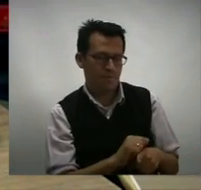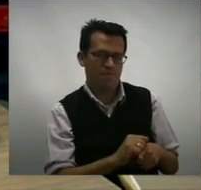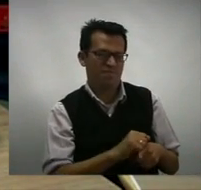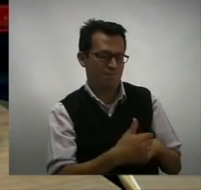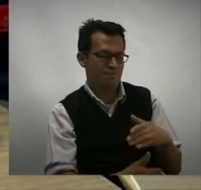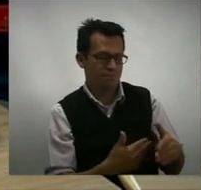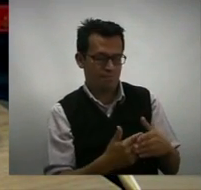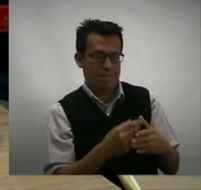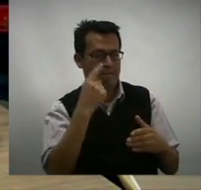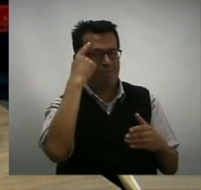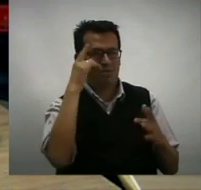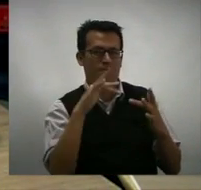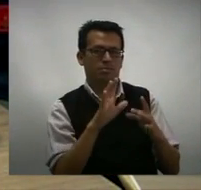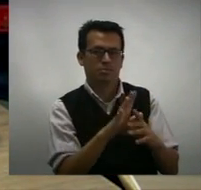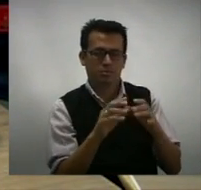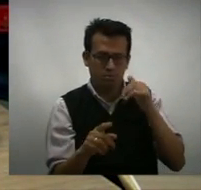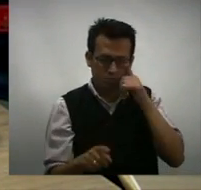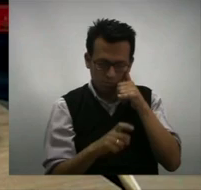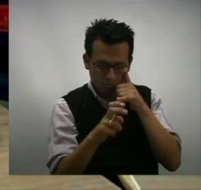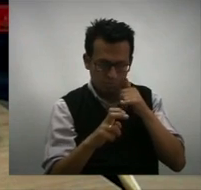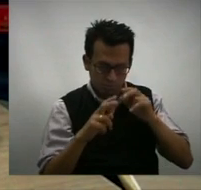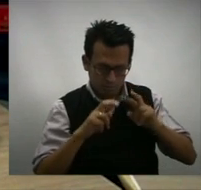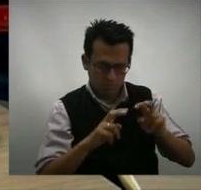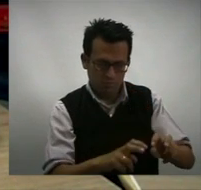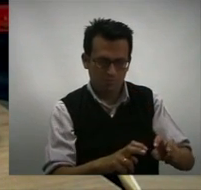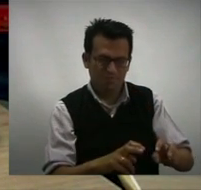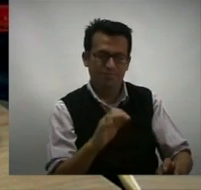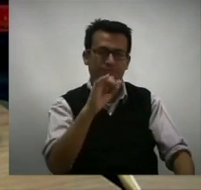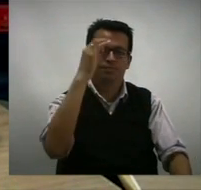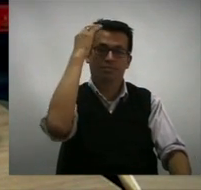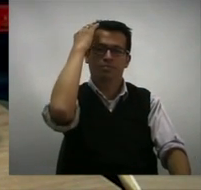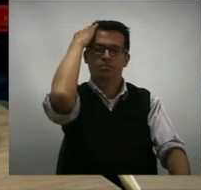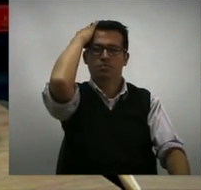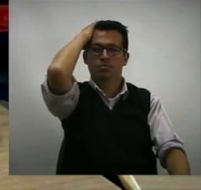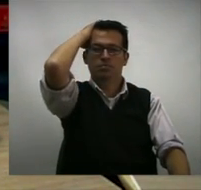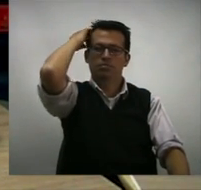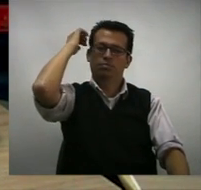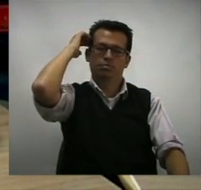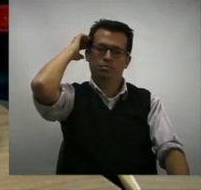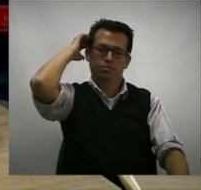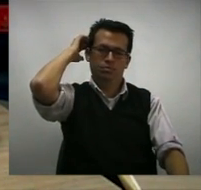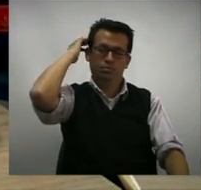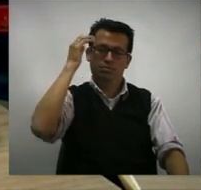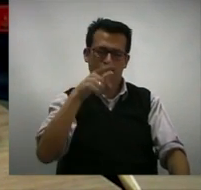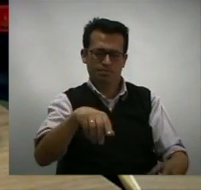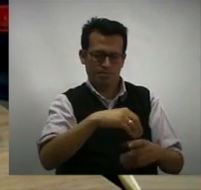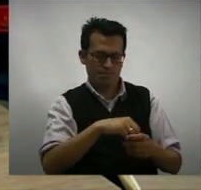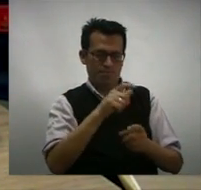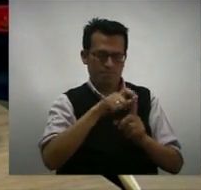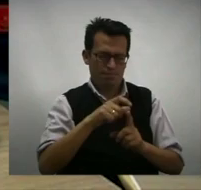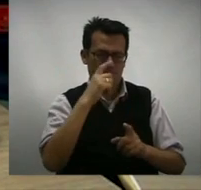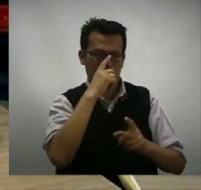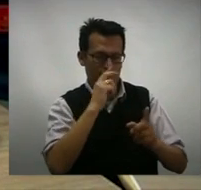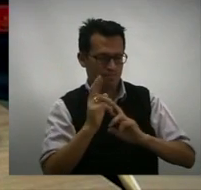ciencia de atrapar lo oculto, lo oscuro, lo impensable y volverlo fórmula, categoría, silogismo, negación.